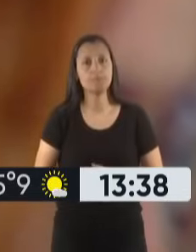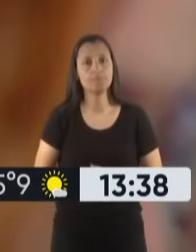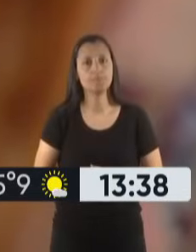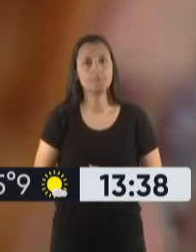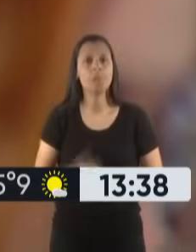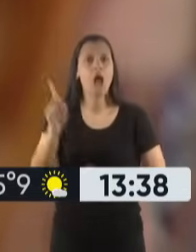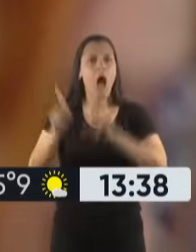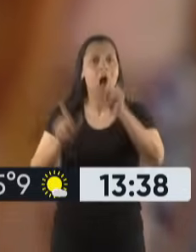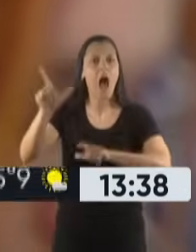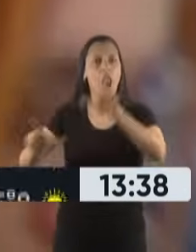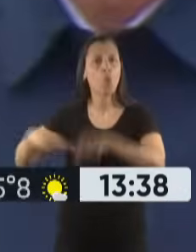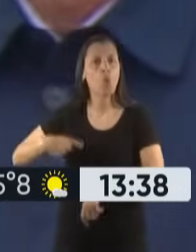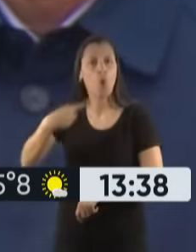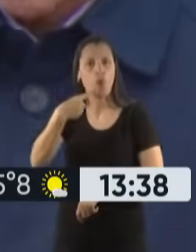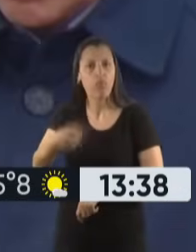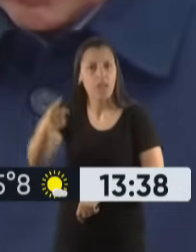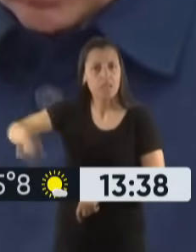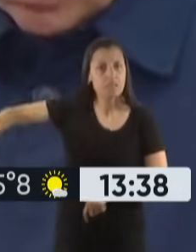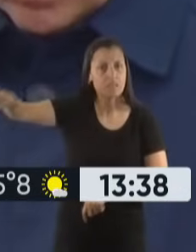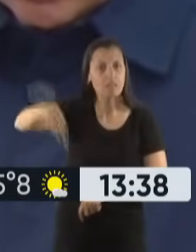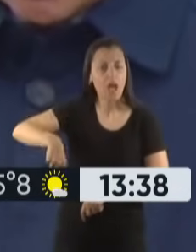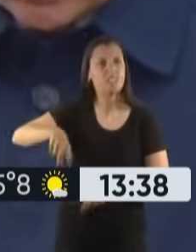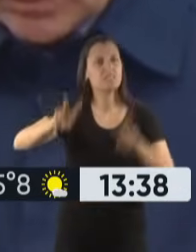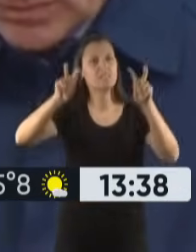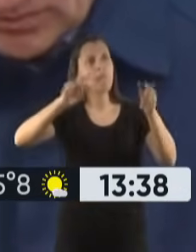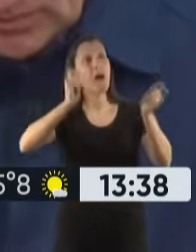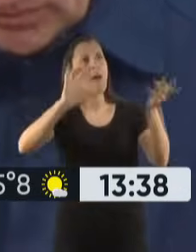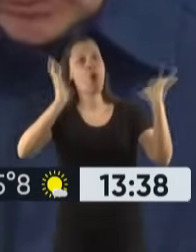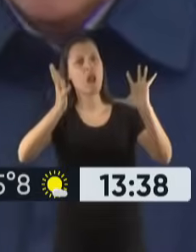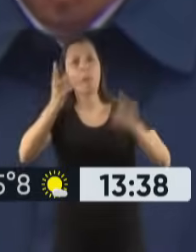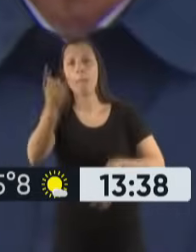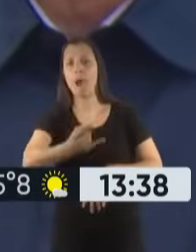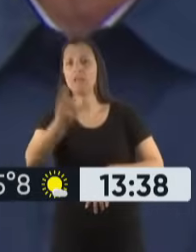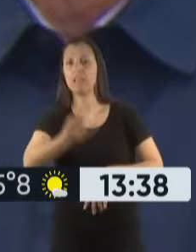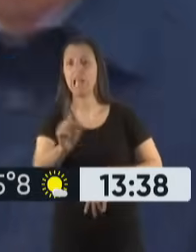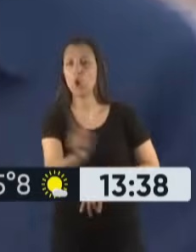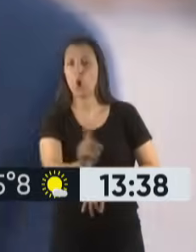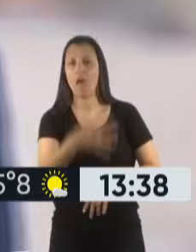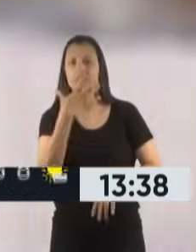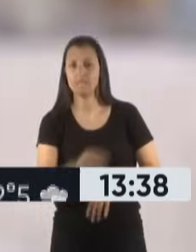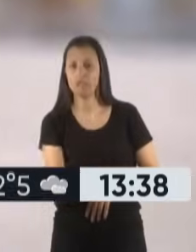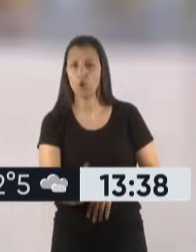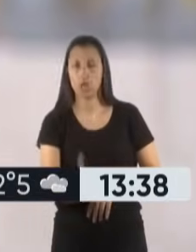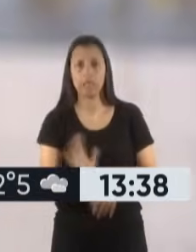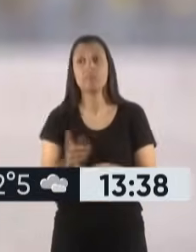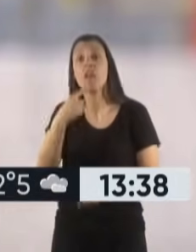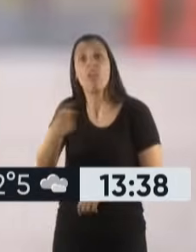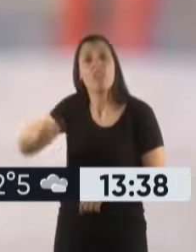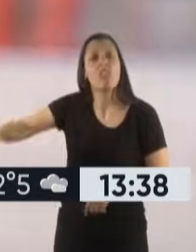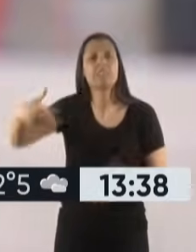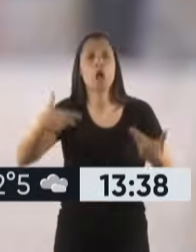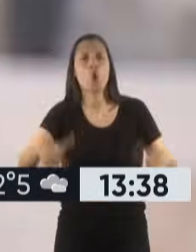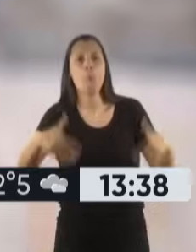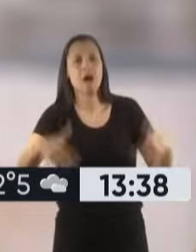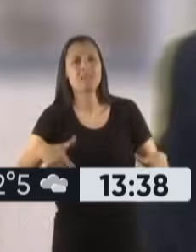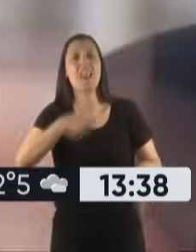empiezan a decir que el cambio climático es una mentira, que no importa si alguien contamina los